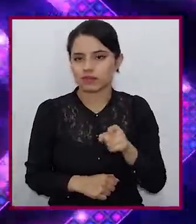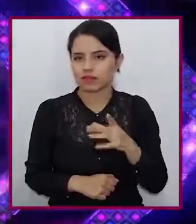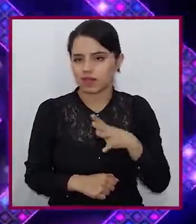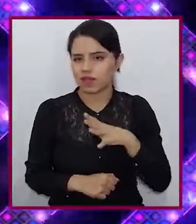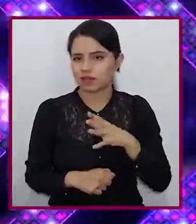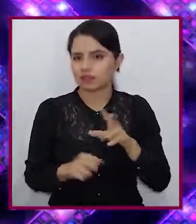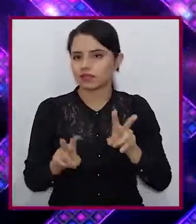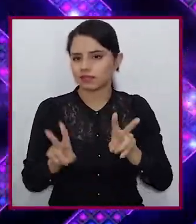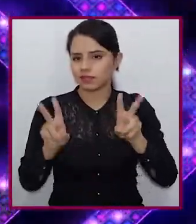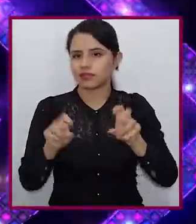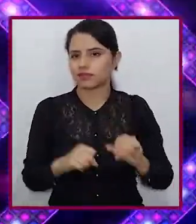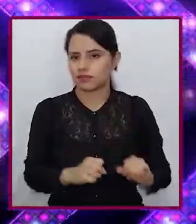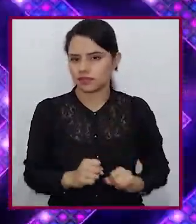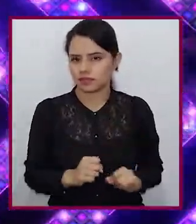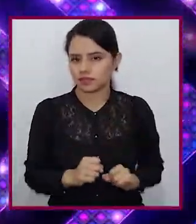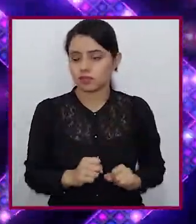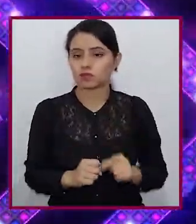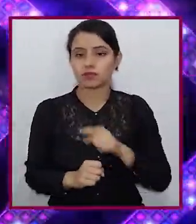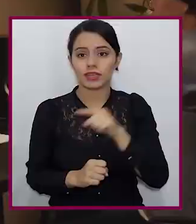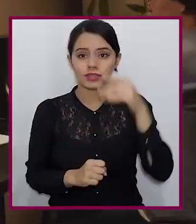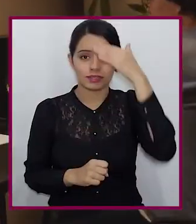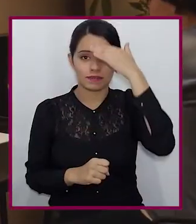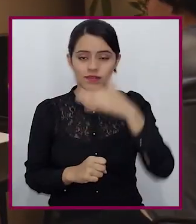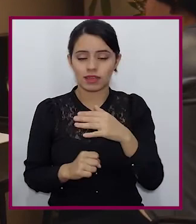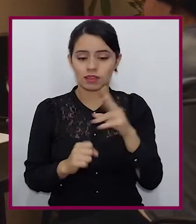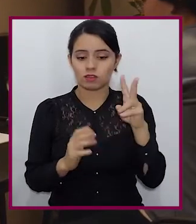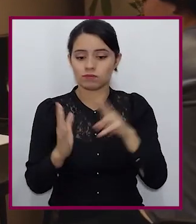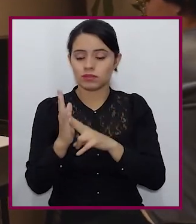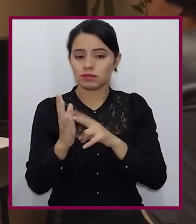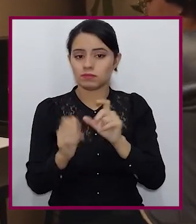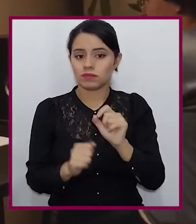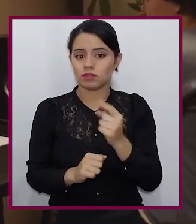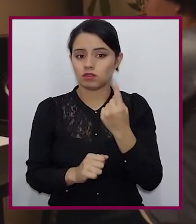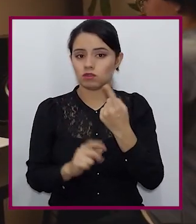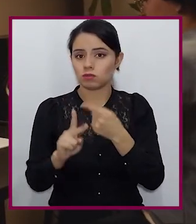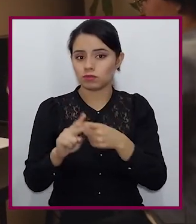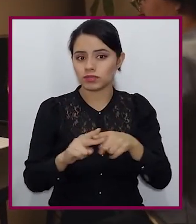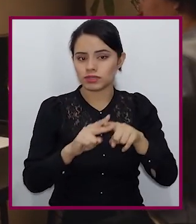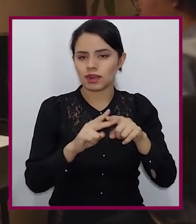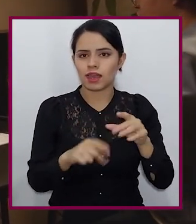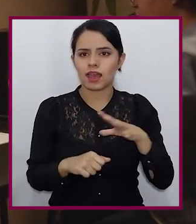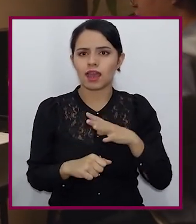a inicios del 2021 se reportó la existencia de más de